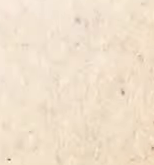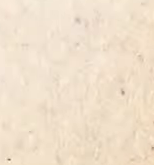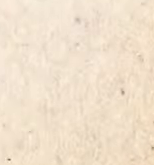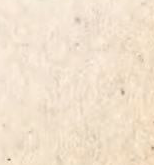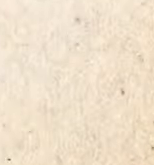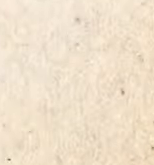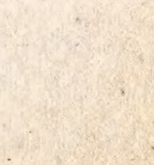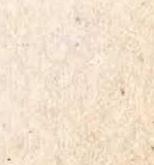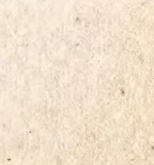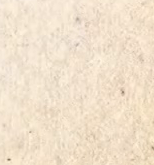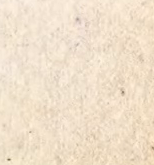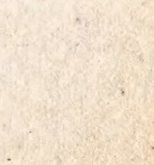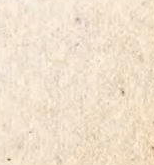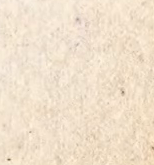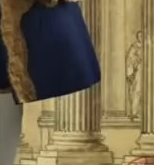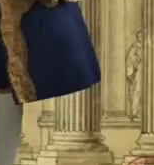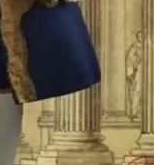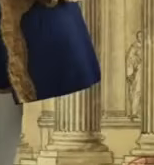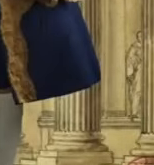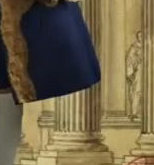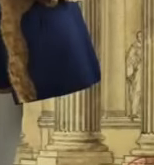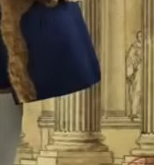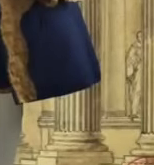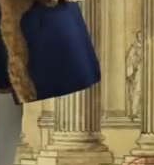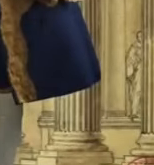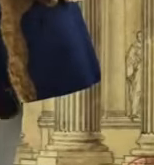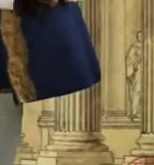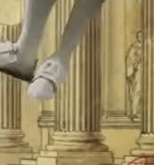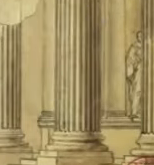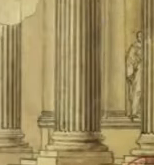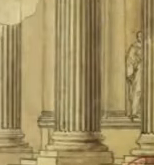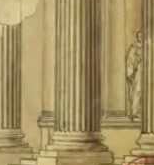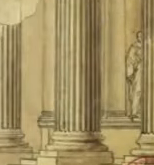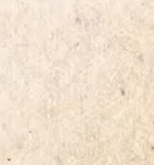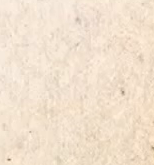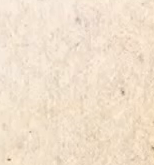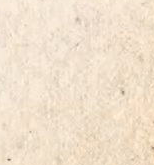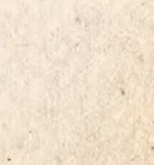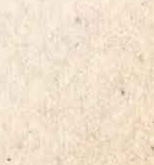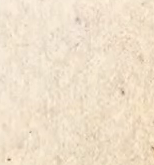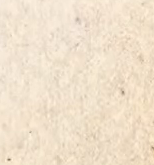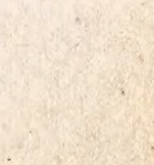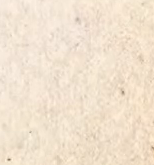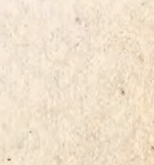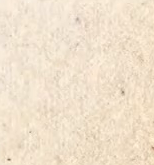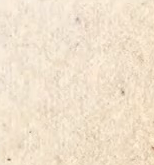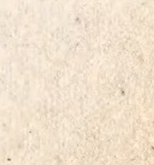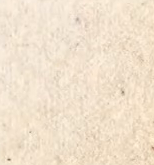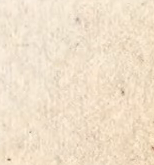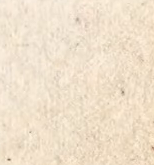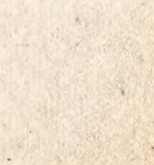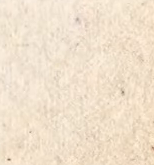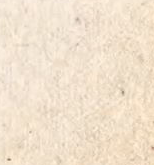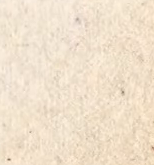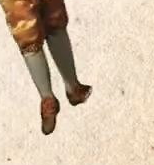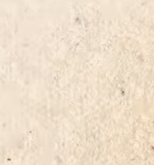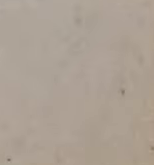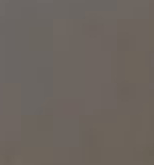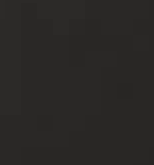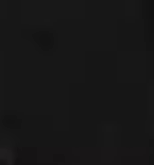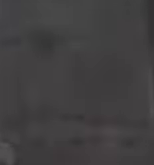terremoto. Rousseau, esto es filosofía. Para Rousseau, la propiedad privada es el origen de la mayoría de miserias